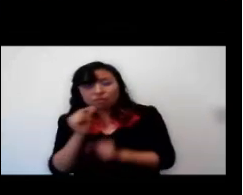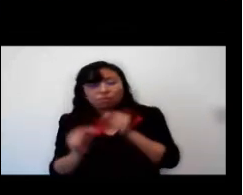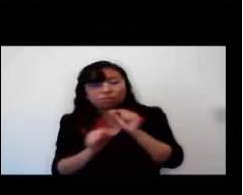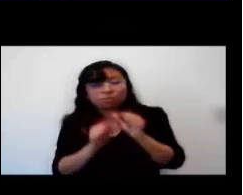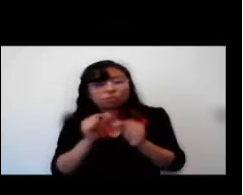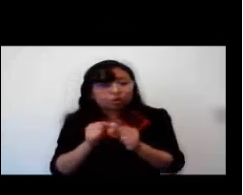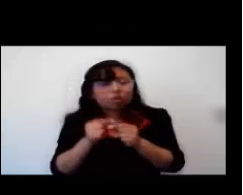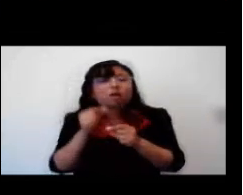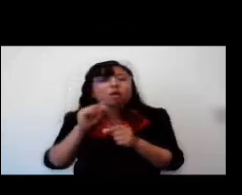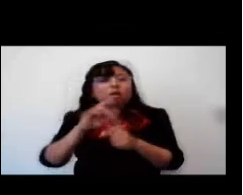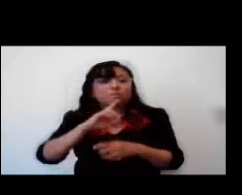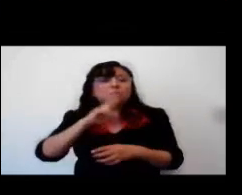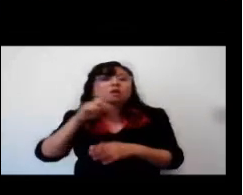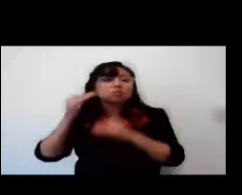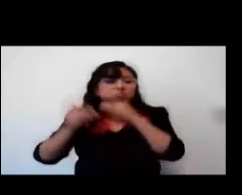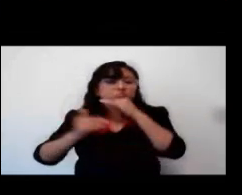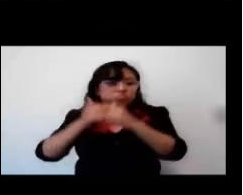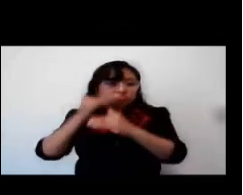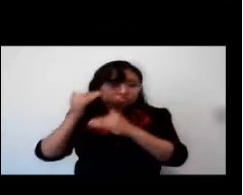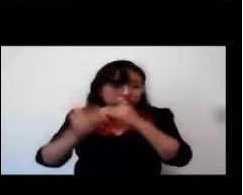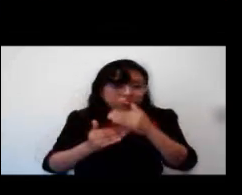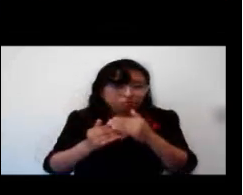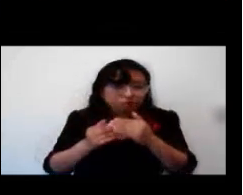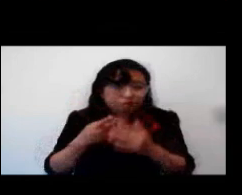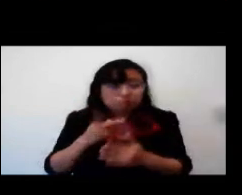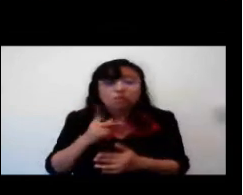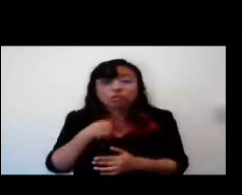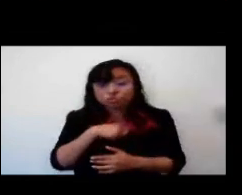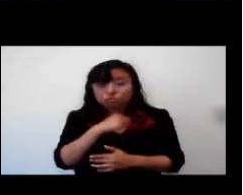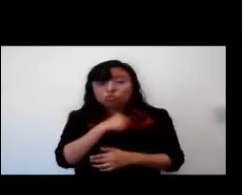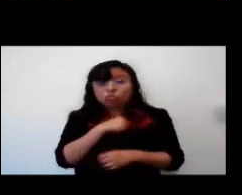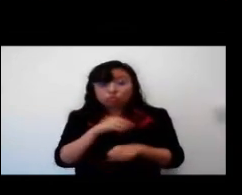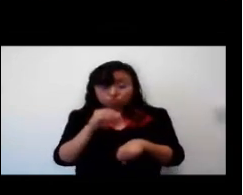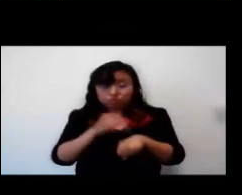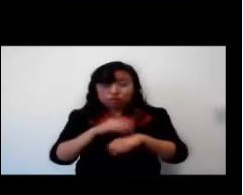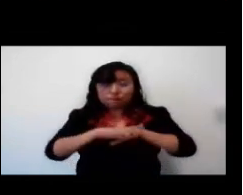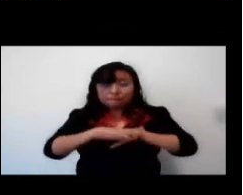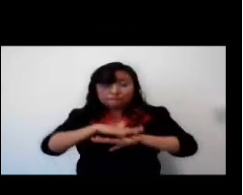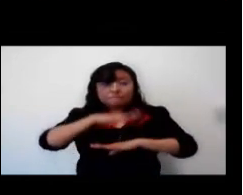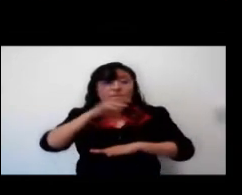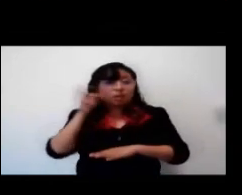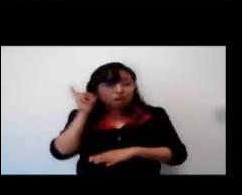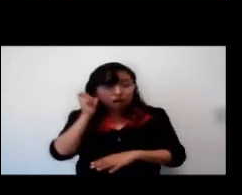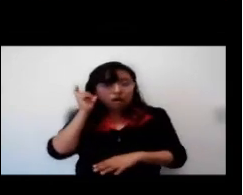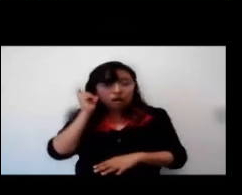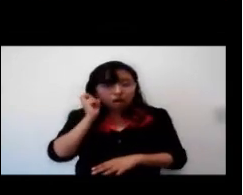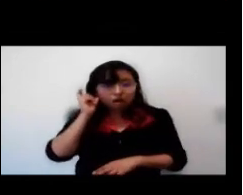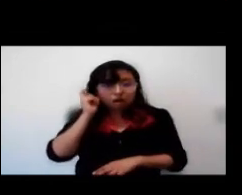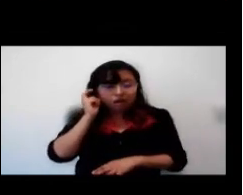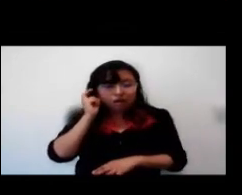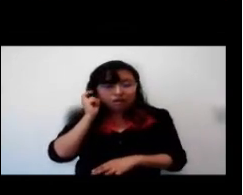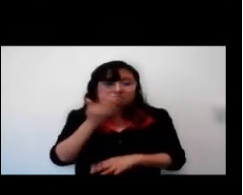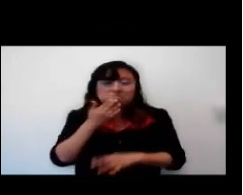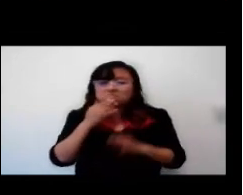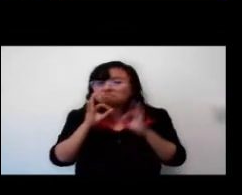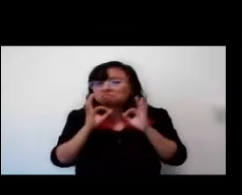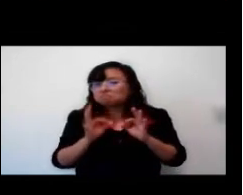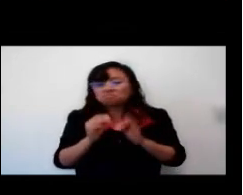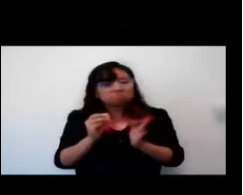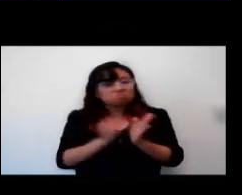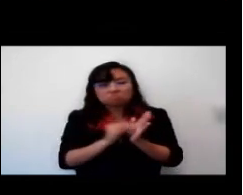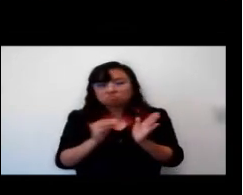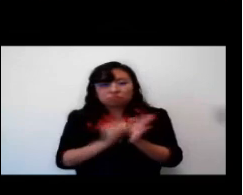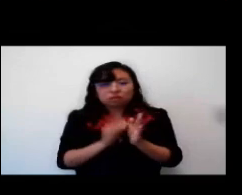Y aunque nosotros pongamos más sonido, más volumen, no va a ser suficiente porque estos pelitos